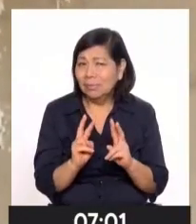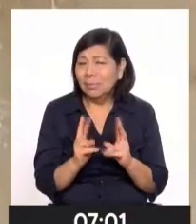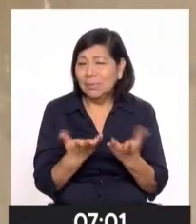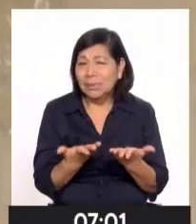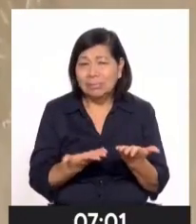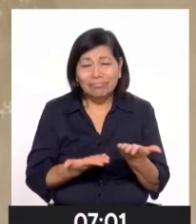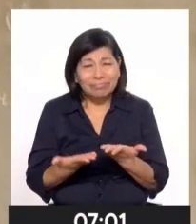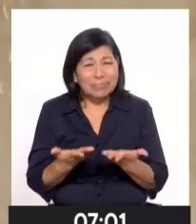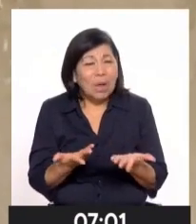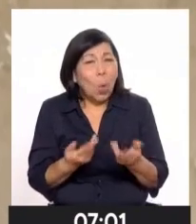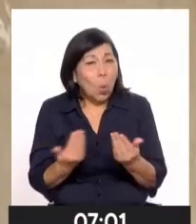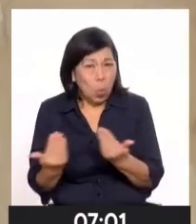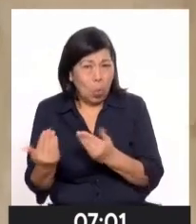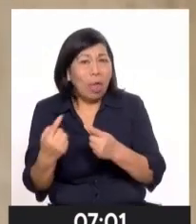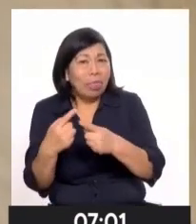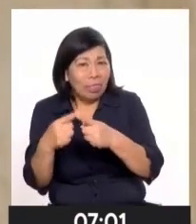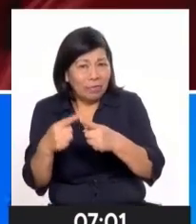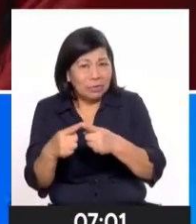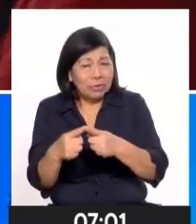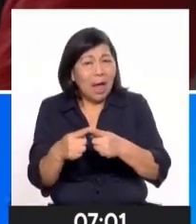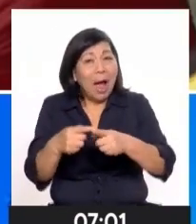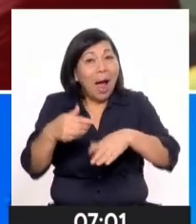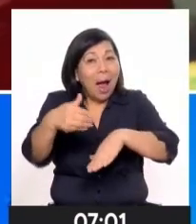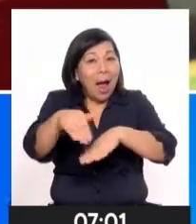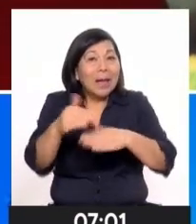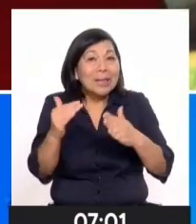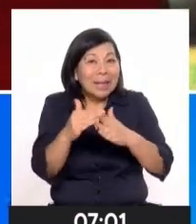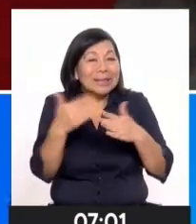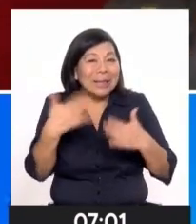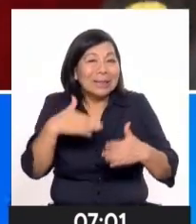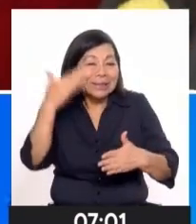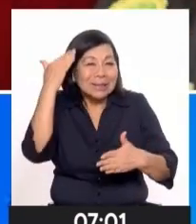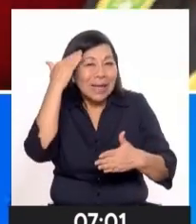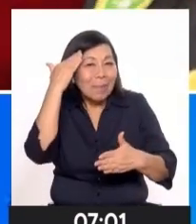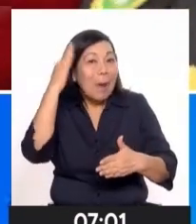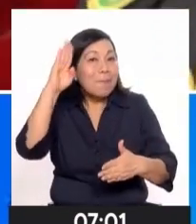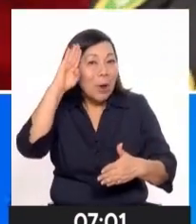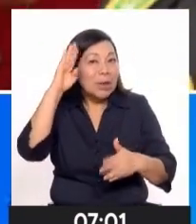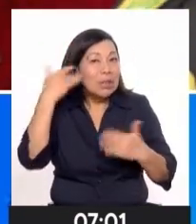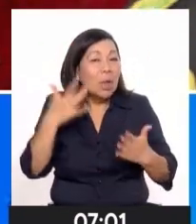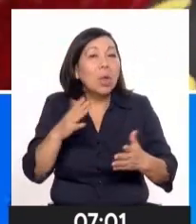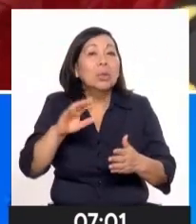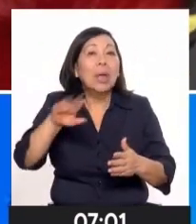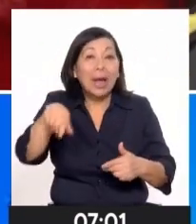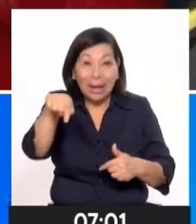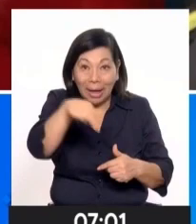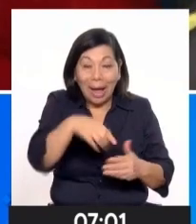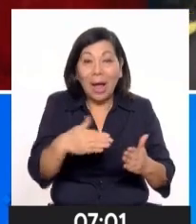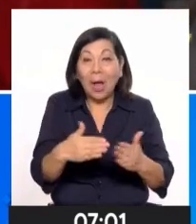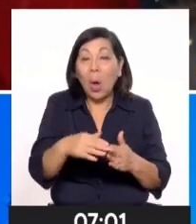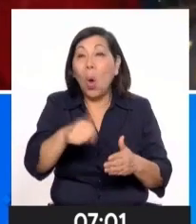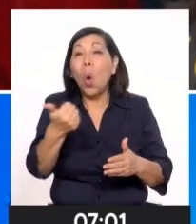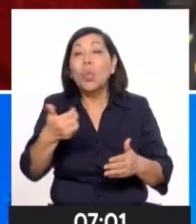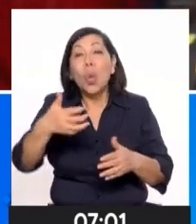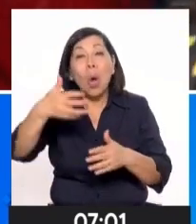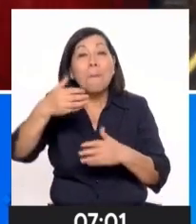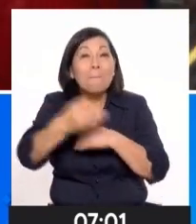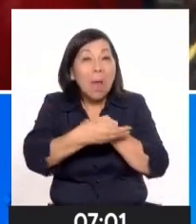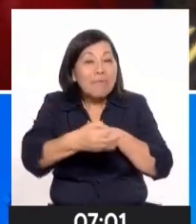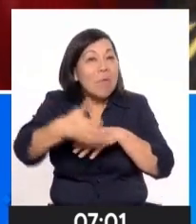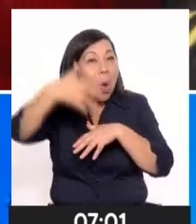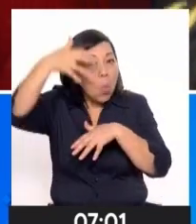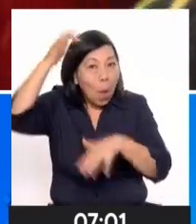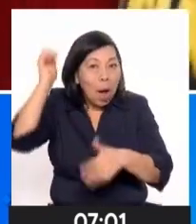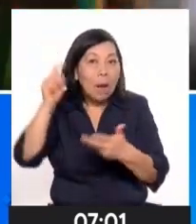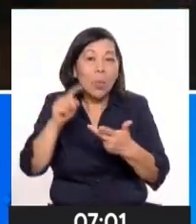mega operativo en simultáneo en diferentes direcciones del país, algunas de ellas en San Juan del Lurigancho, otras en Huánuco. También